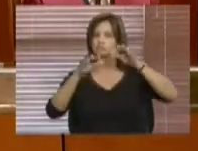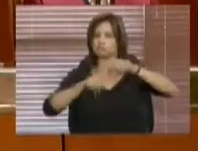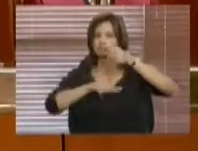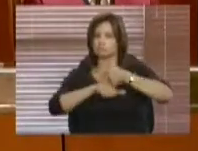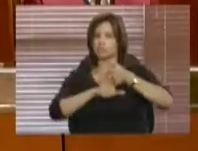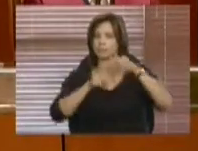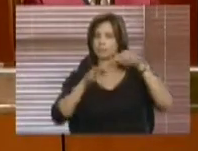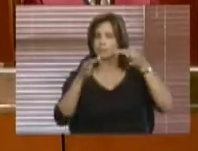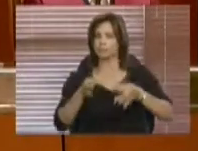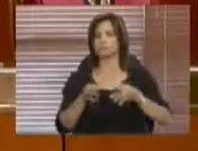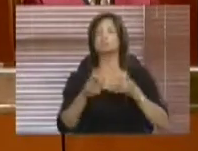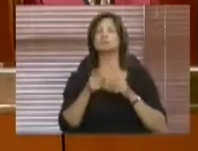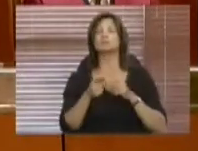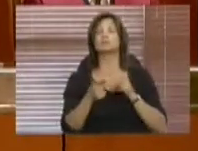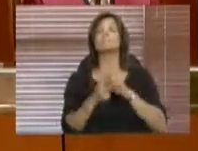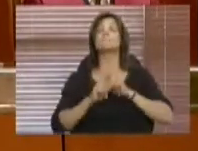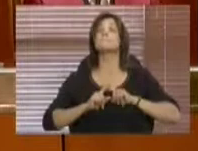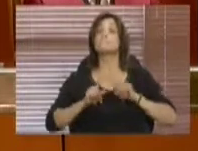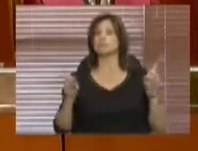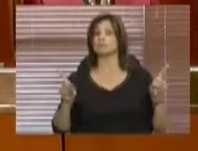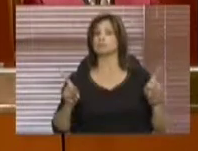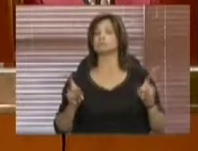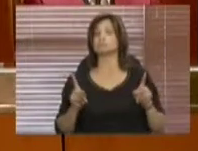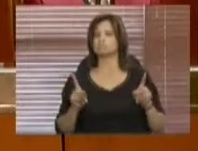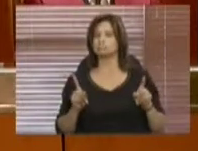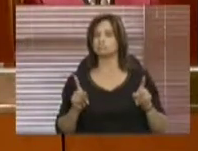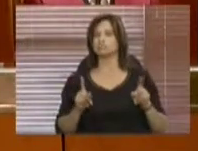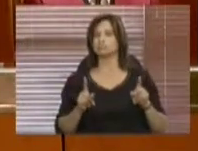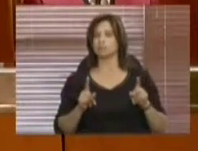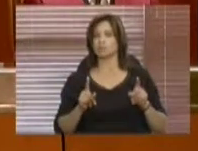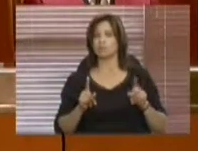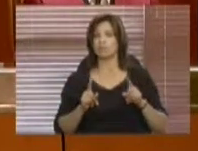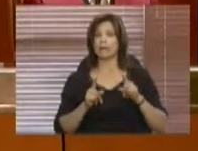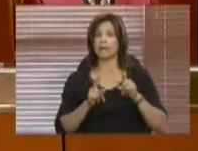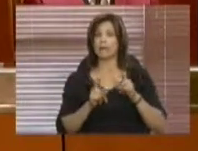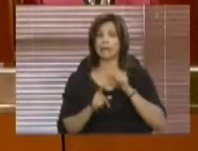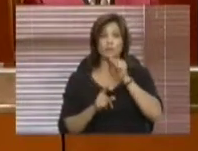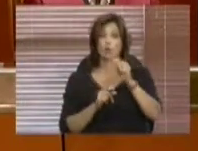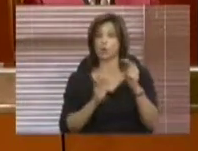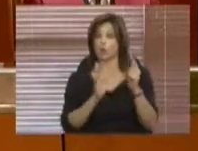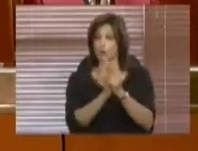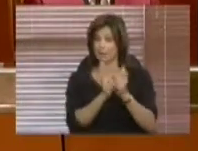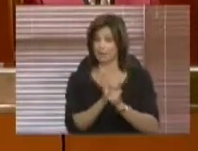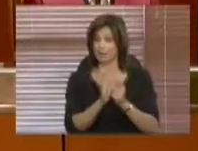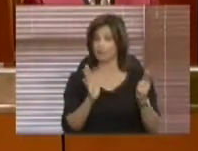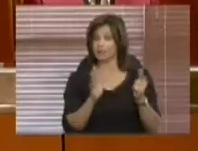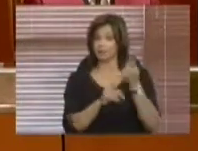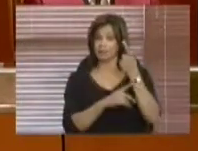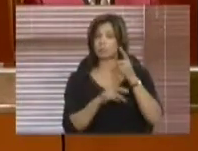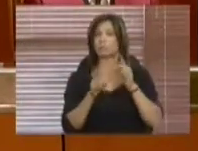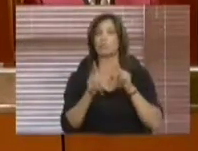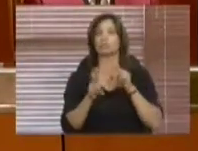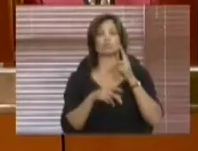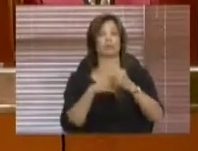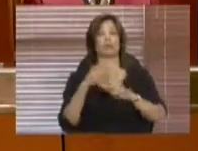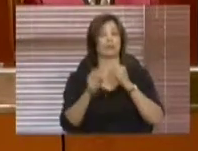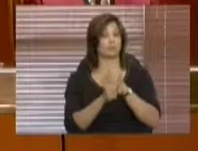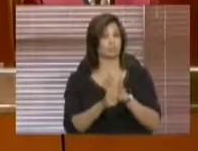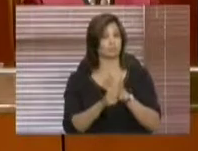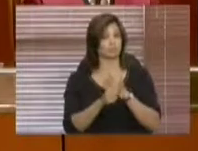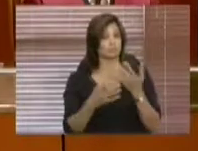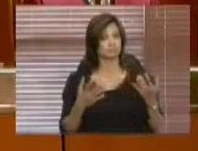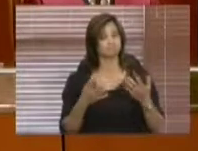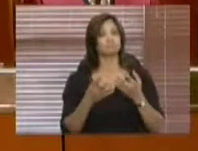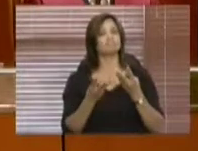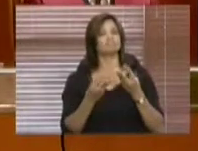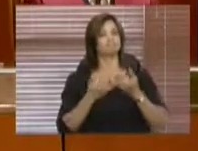recurso. Sin embargo, difirió los efectos de la inconstitucionalidad por el término de un año,